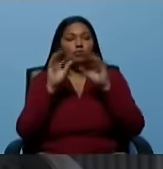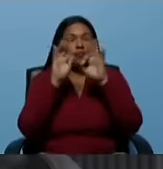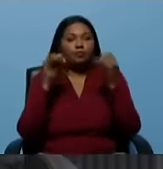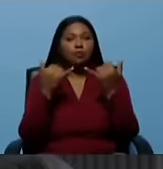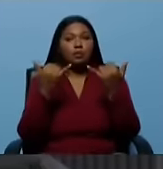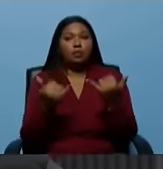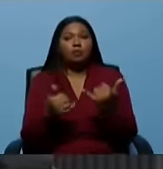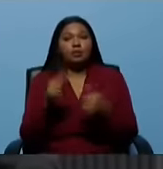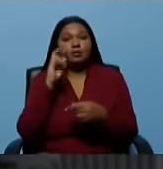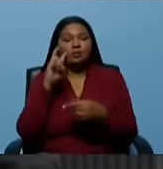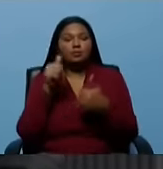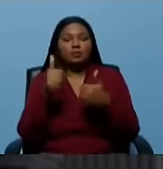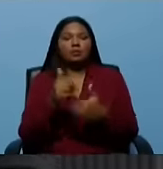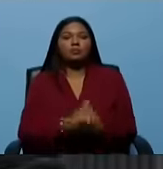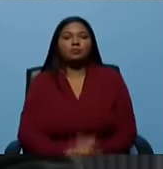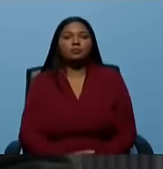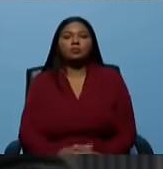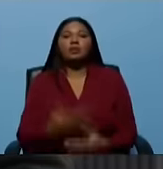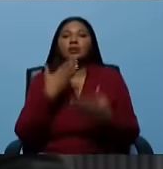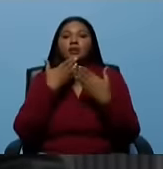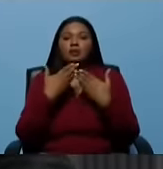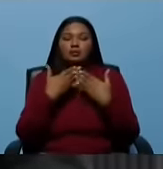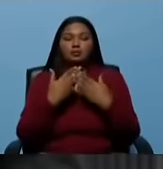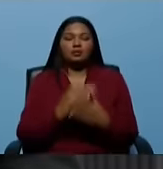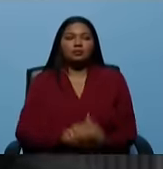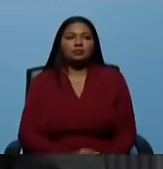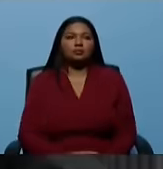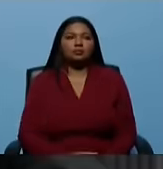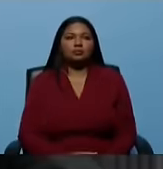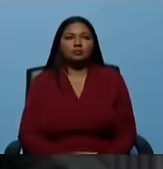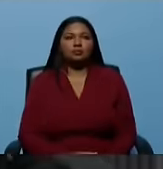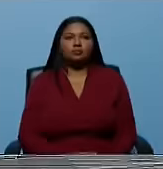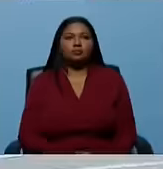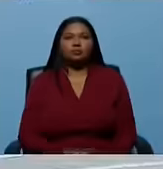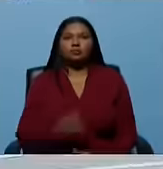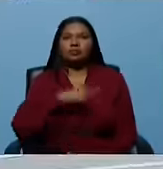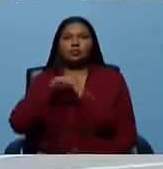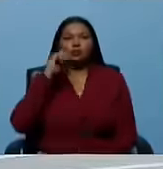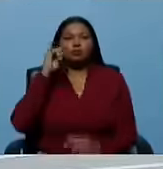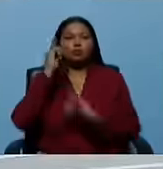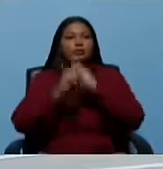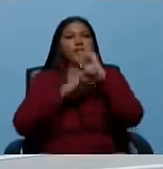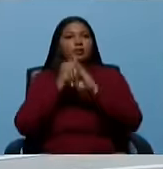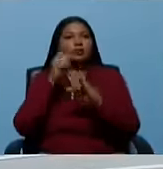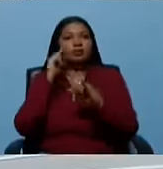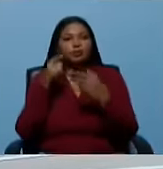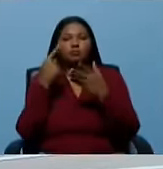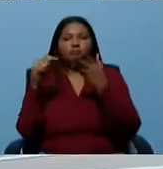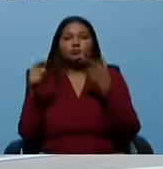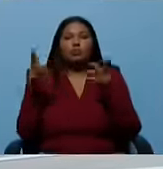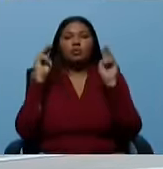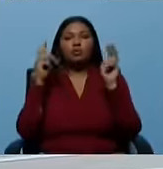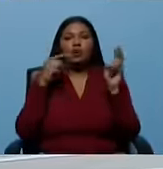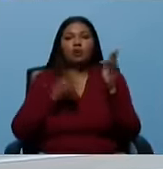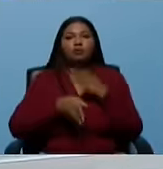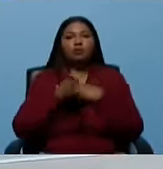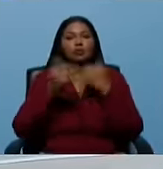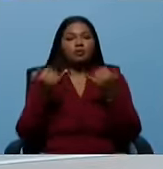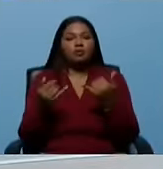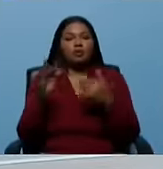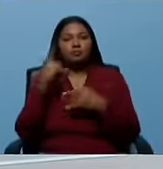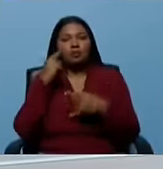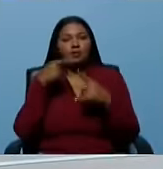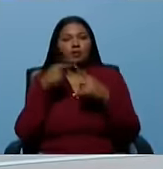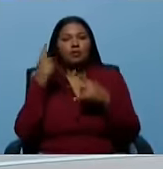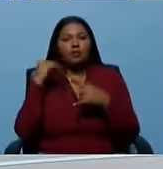están viendo Gracias profe V no Muchísimas gracias por internacionalista bueno y muchos temas que seguir abordando sin duda en esto que